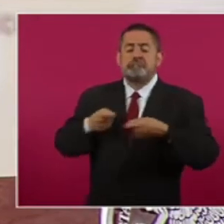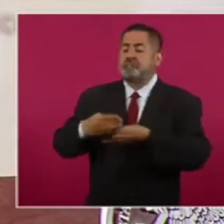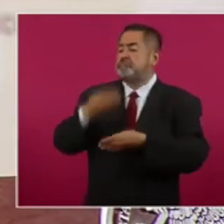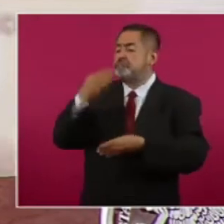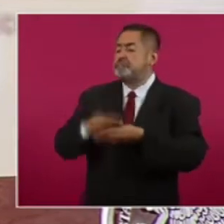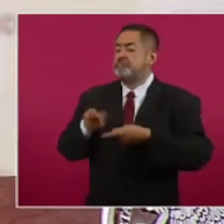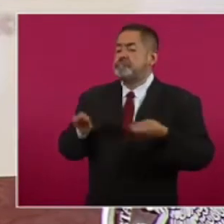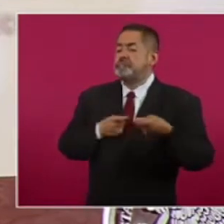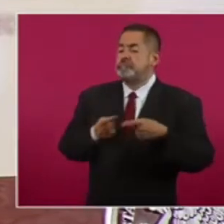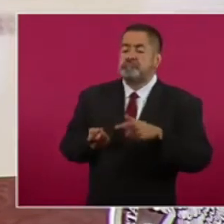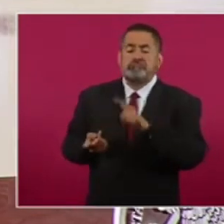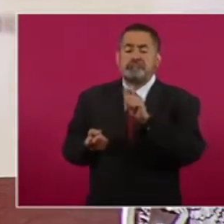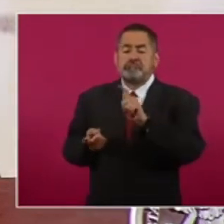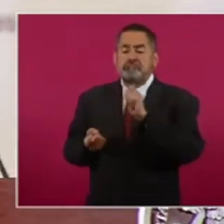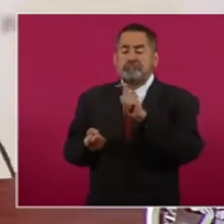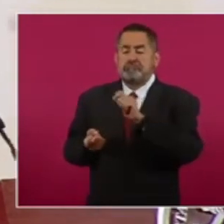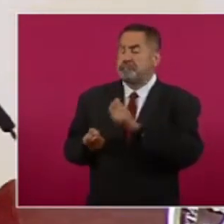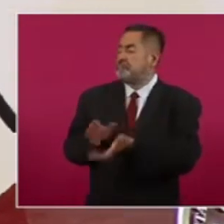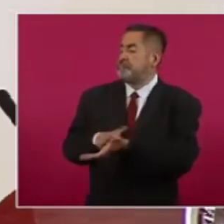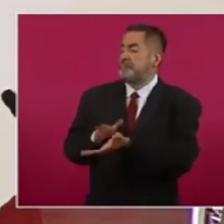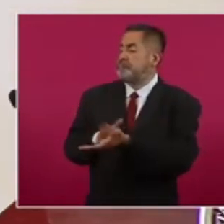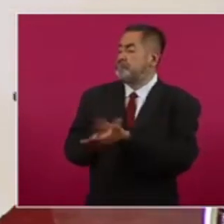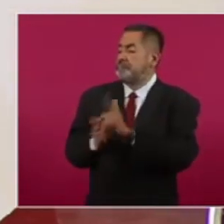y cobraban.